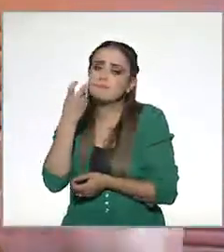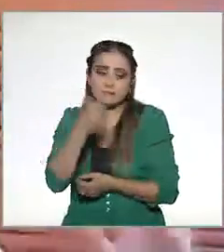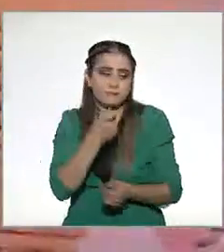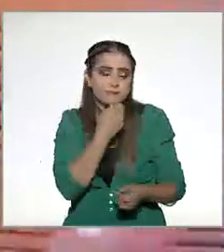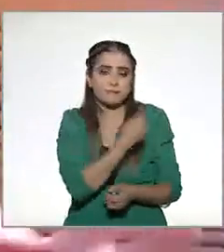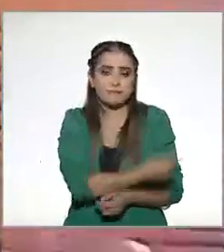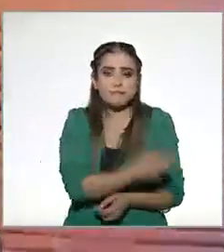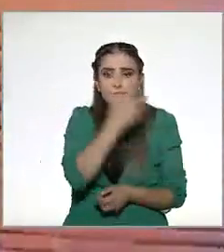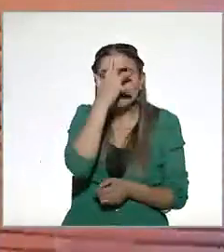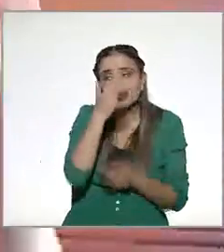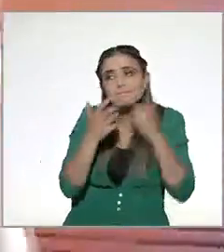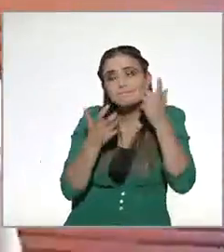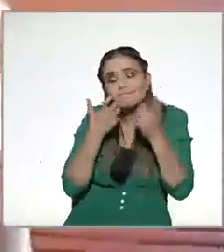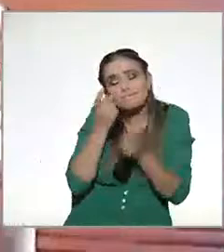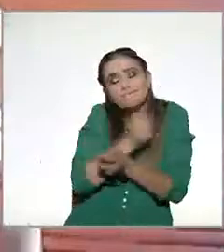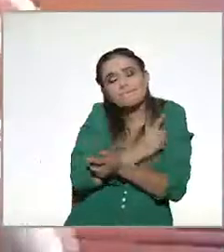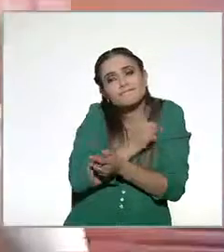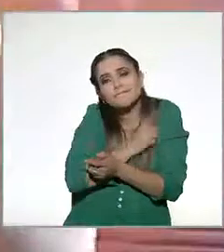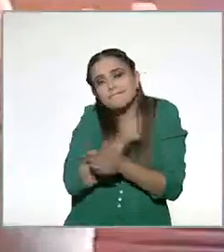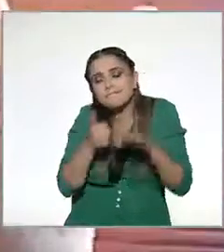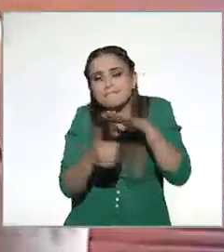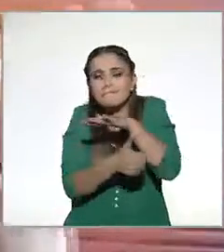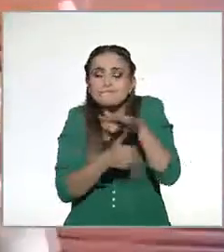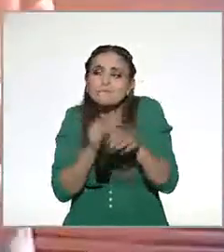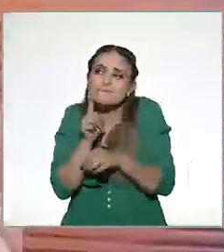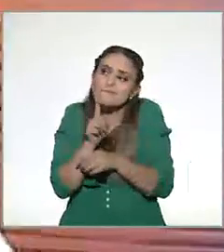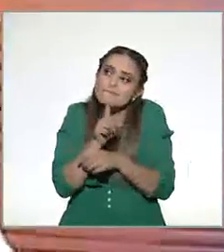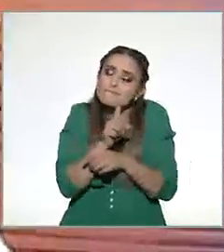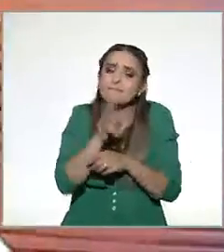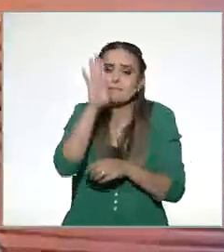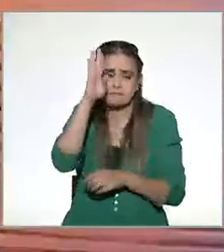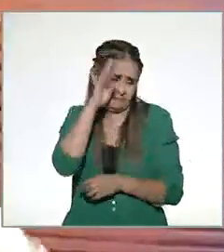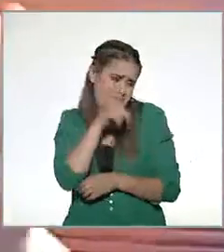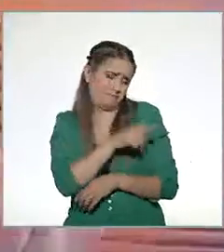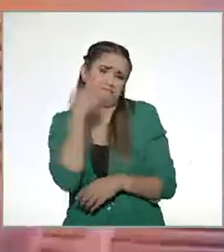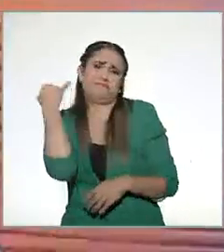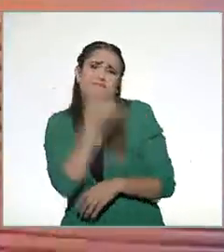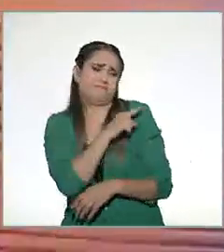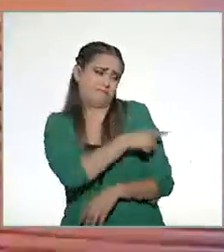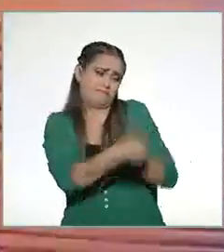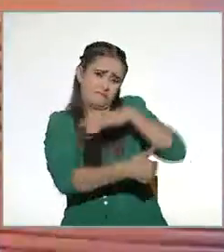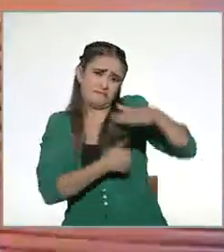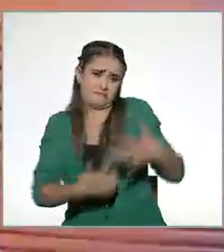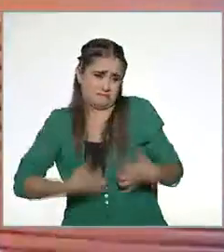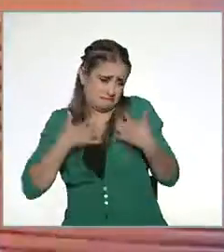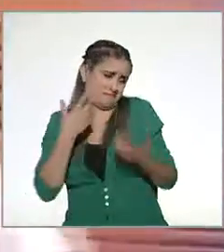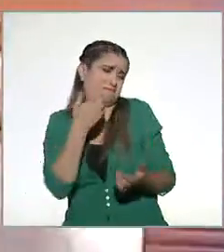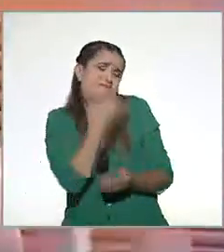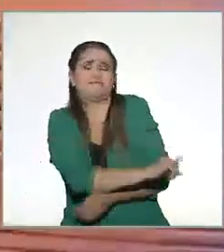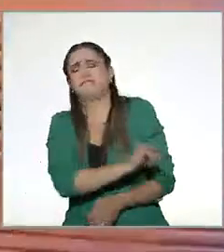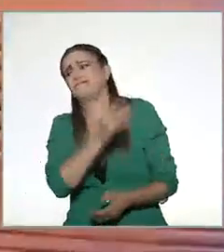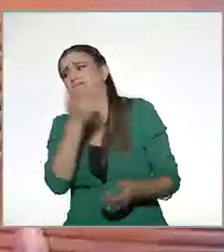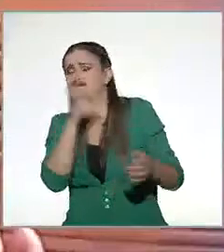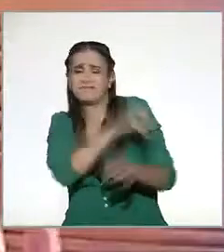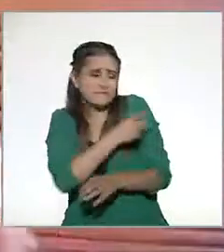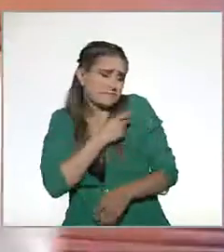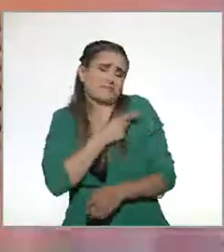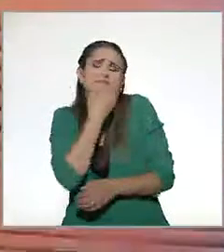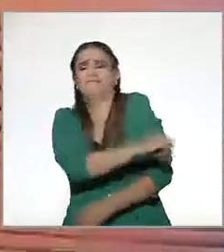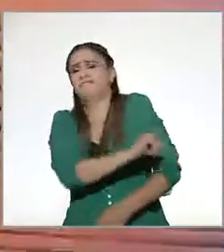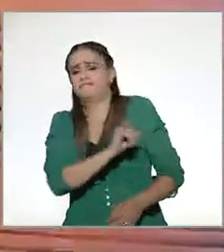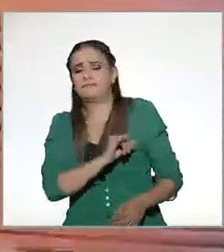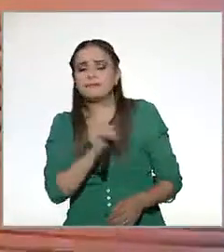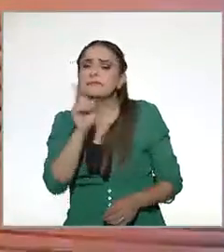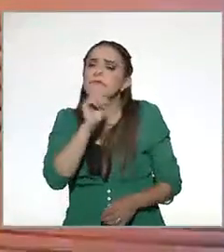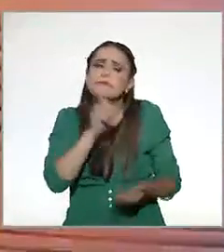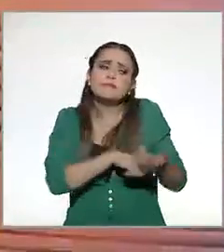andar solitos, pareciera que están como abstraídos o enojados, pero no están. sea, están en un momento como de mucha reflexión